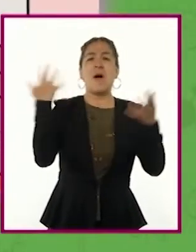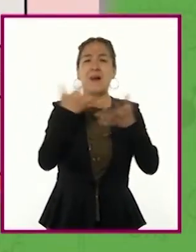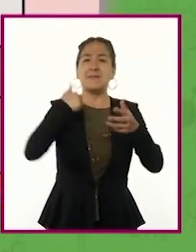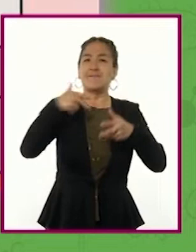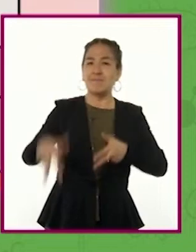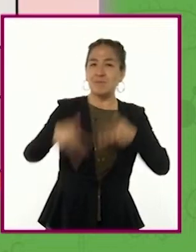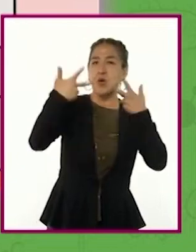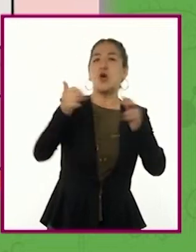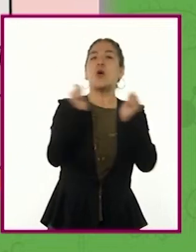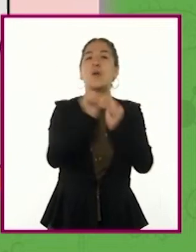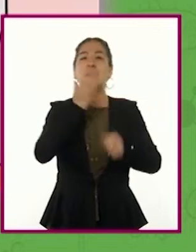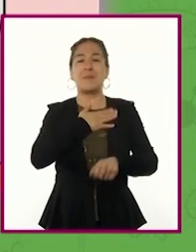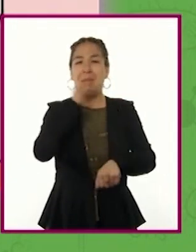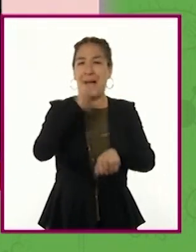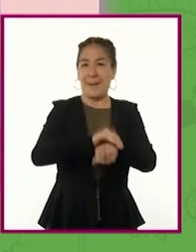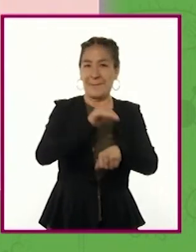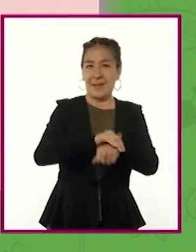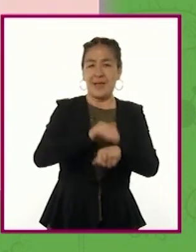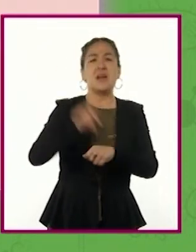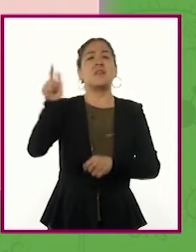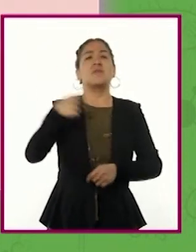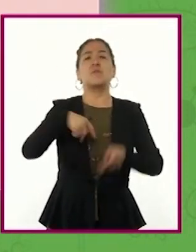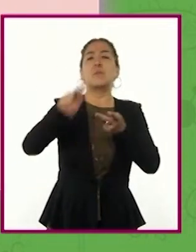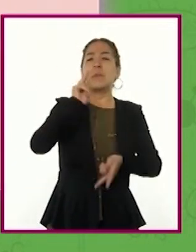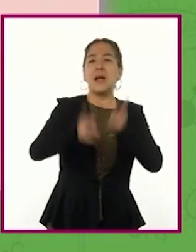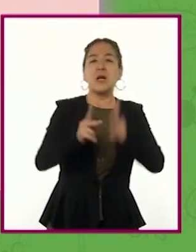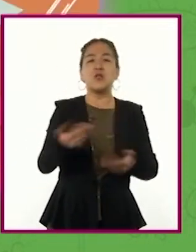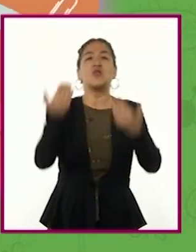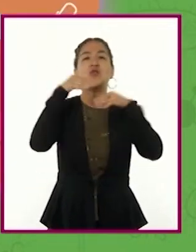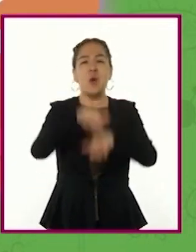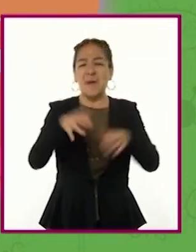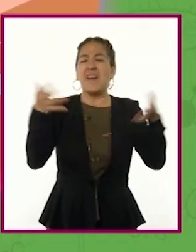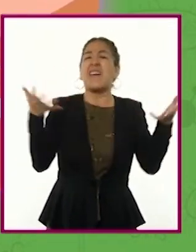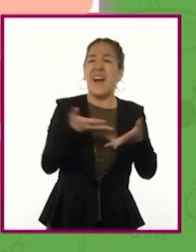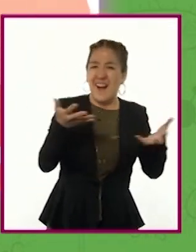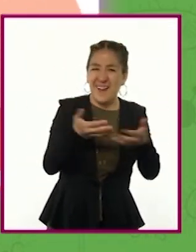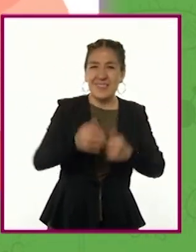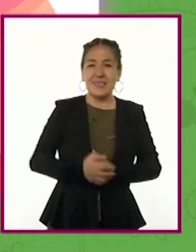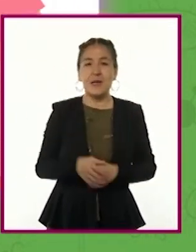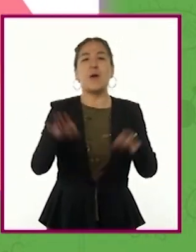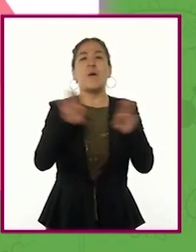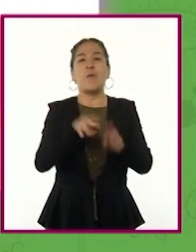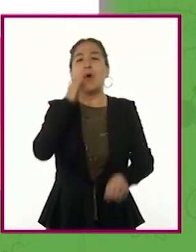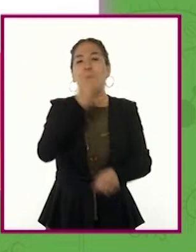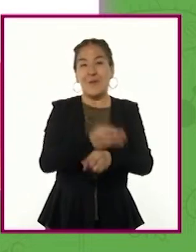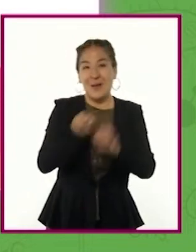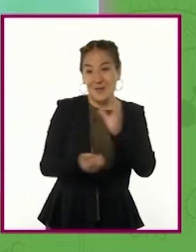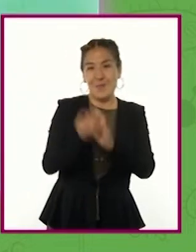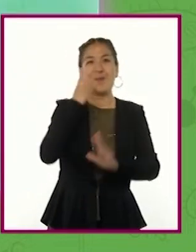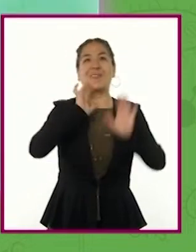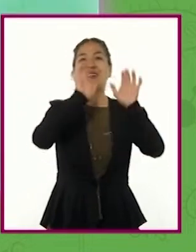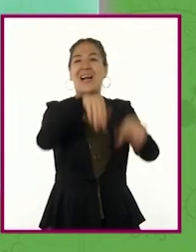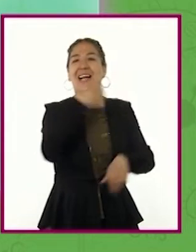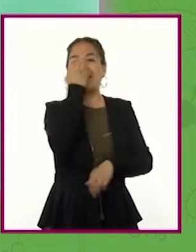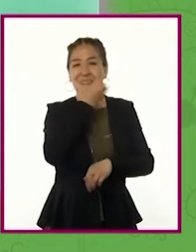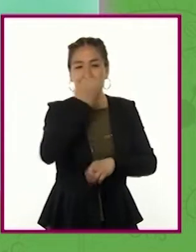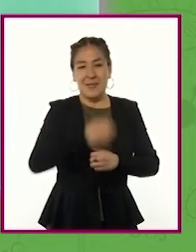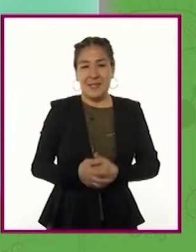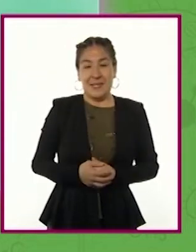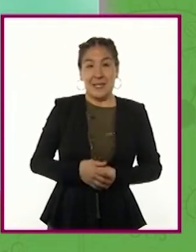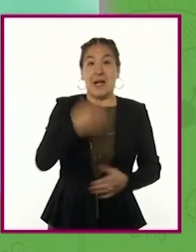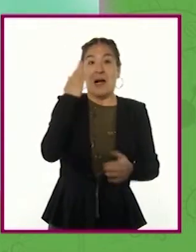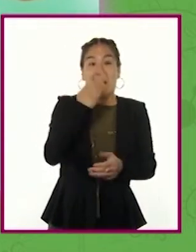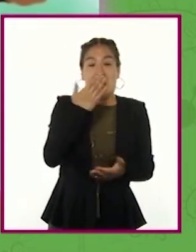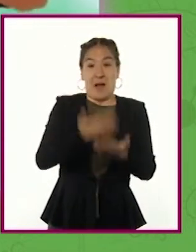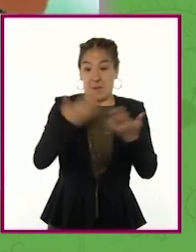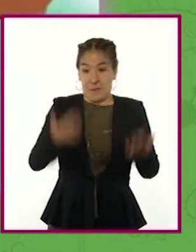videollamada con mis amigas. Estábamos platicando de lo que hemos hecho y cómo nos ha ido en nuestras nuevas escuelas. Ahora que tenemos